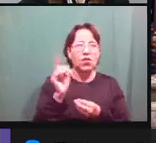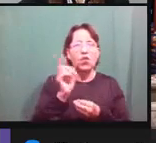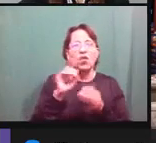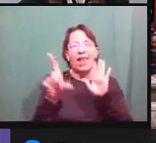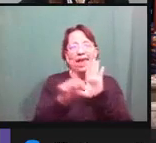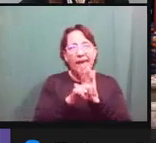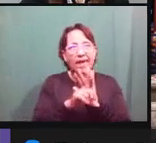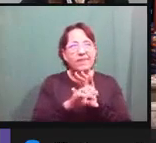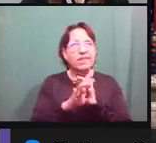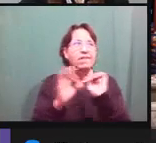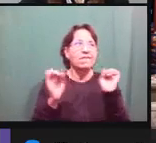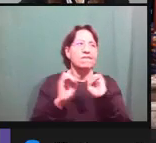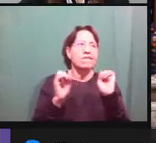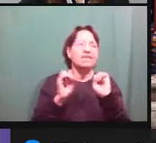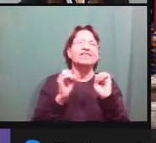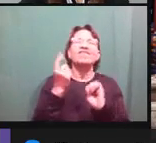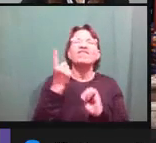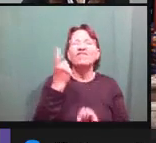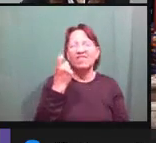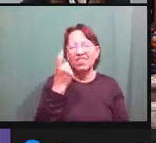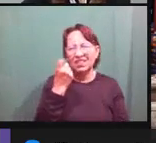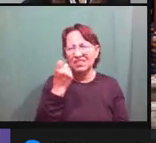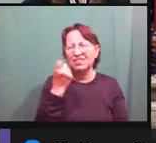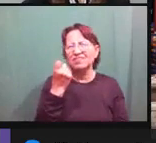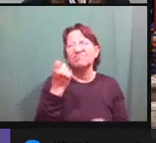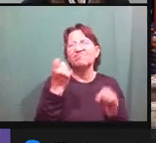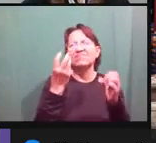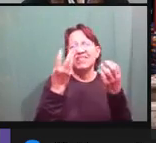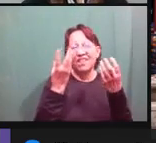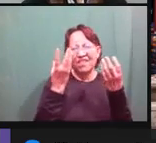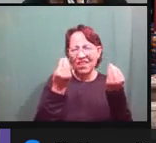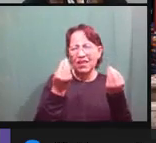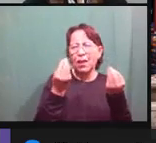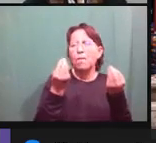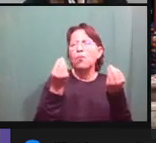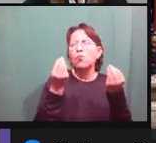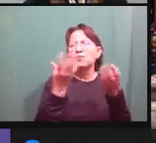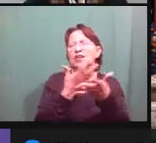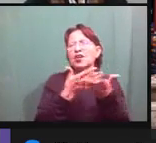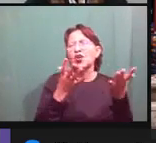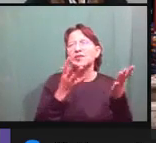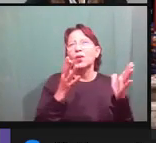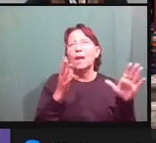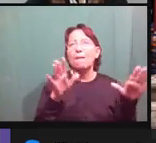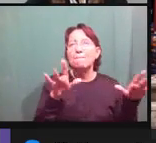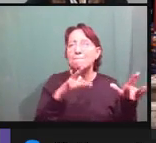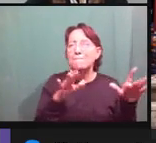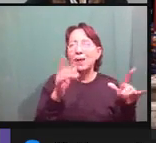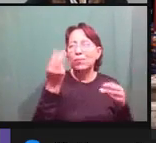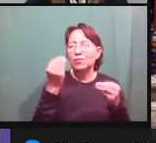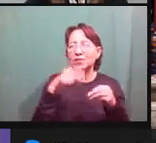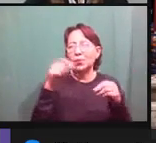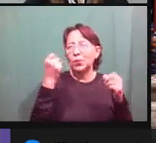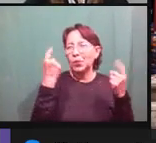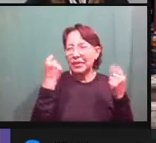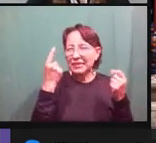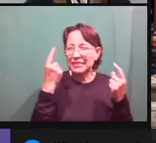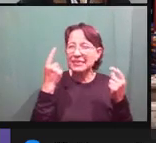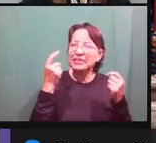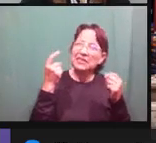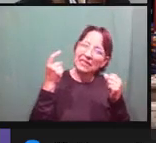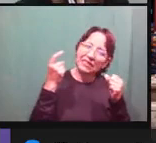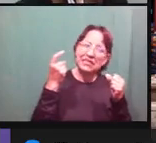Como realmente hace falta como ahí, hay como un bache entre lo que conocemos, entre lo que entendemos, entre lo que compartimos